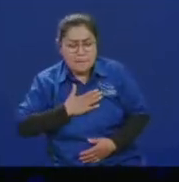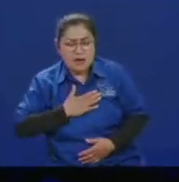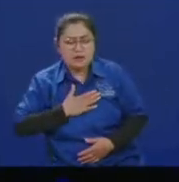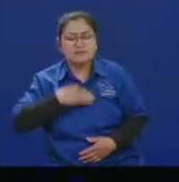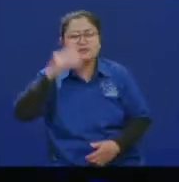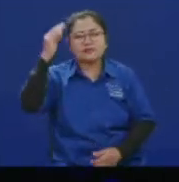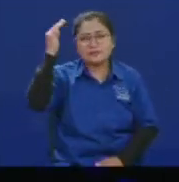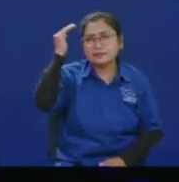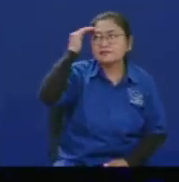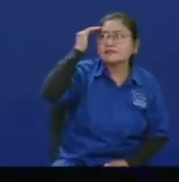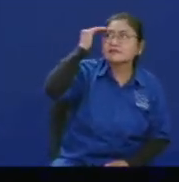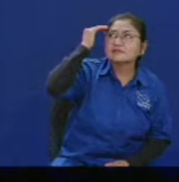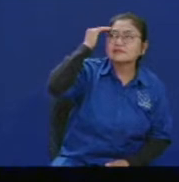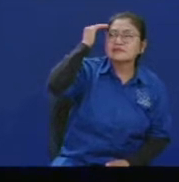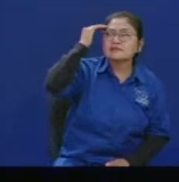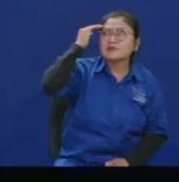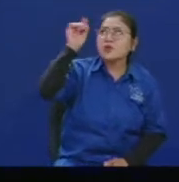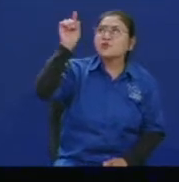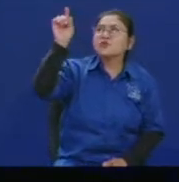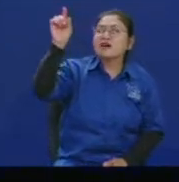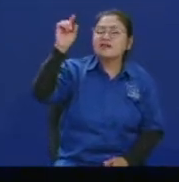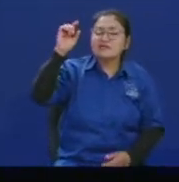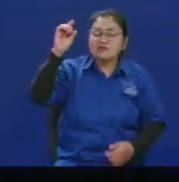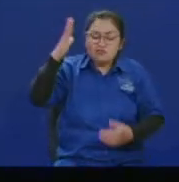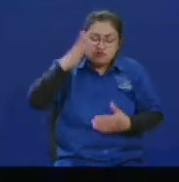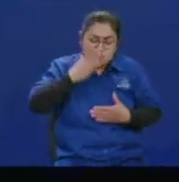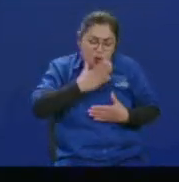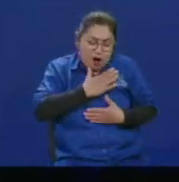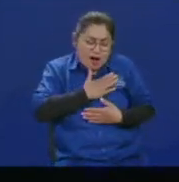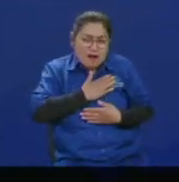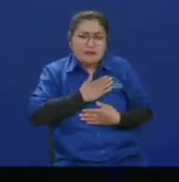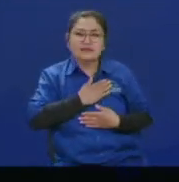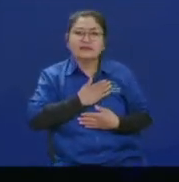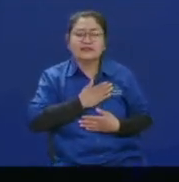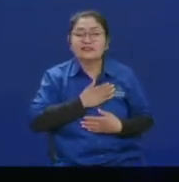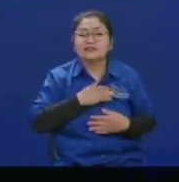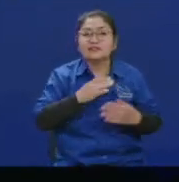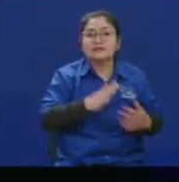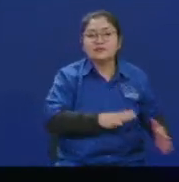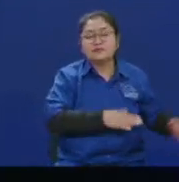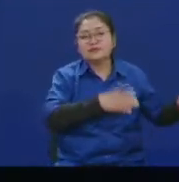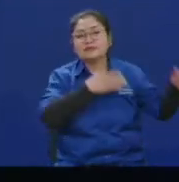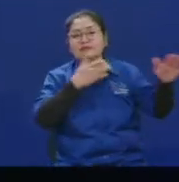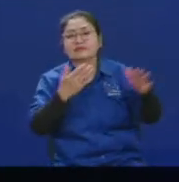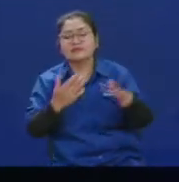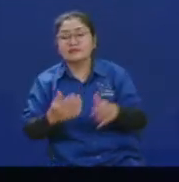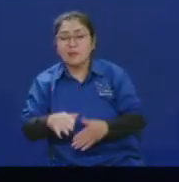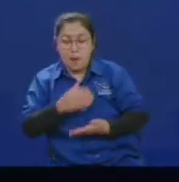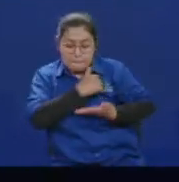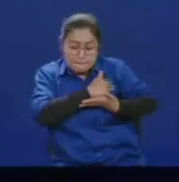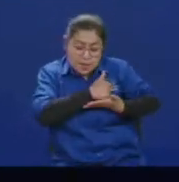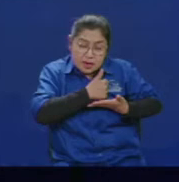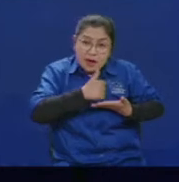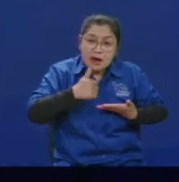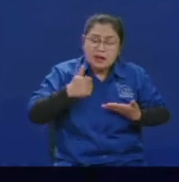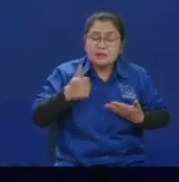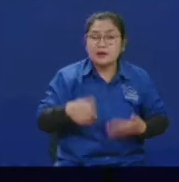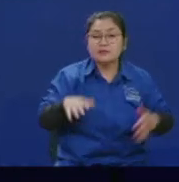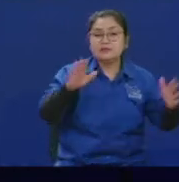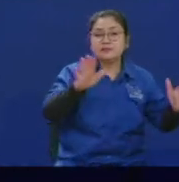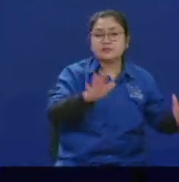sabes cómo conquistarle a cualquiera el alma.